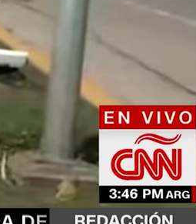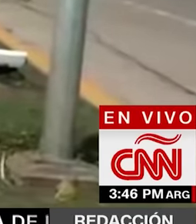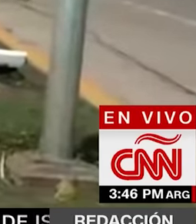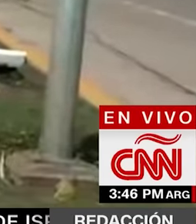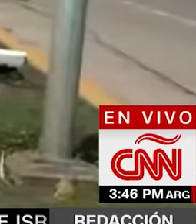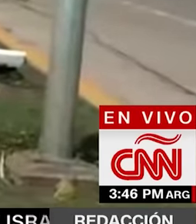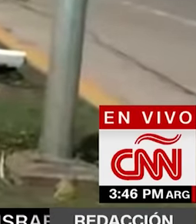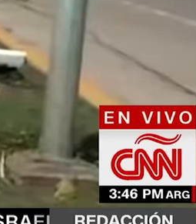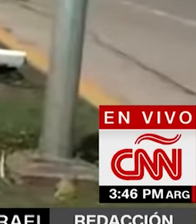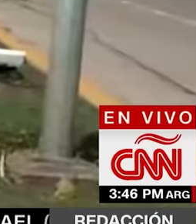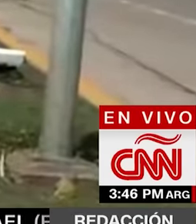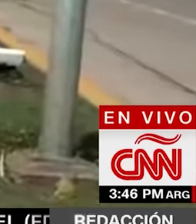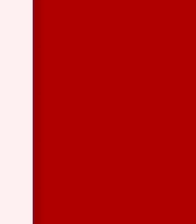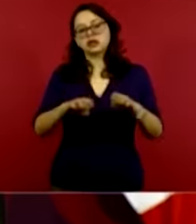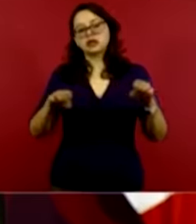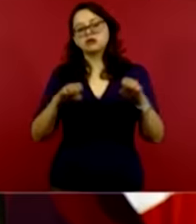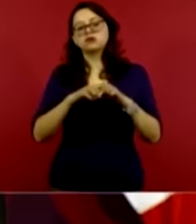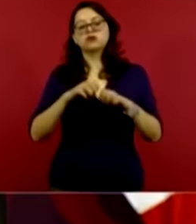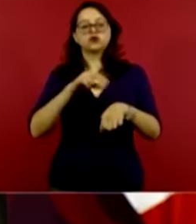CNN, Acapulco.